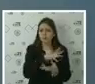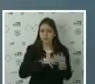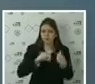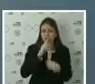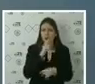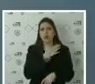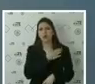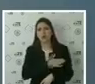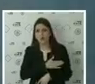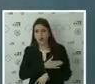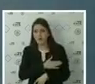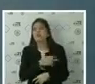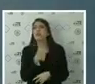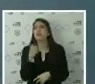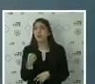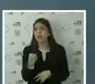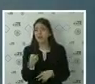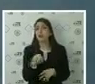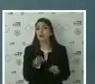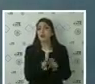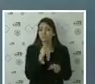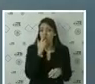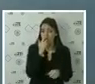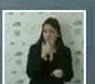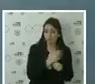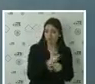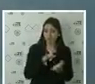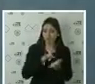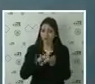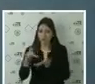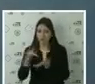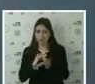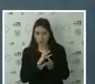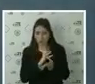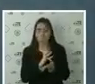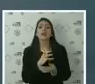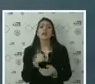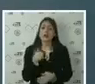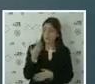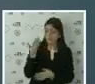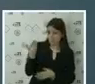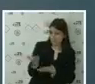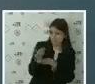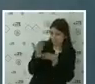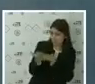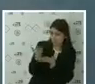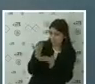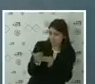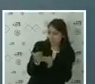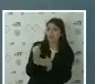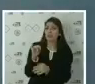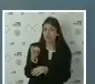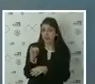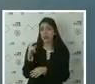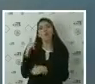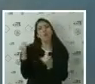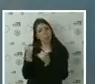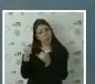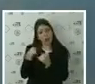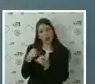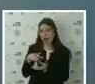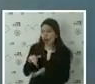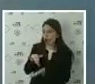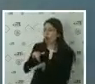Son ejercicios de corresponsabilidad, es decir, que nos toca exigir, pero también nos toca